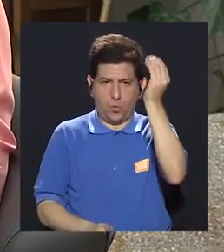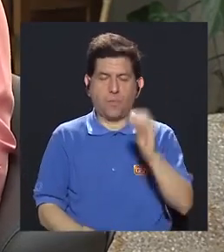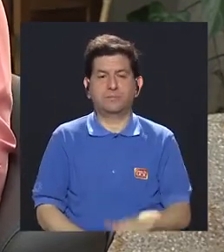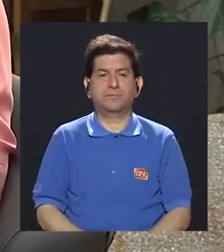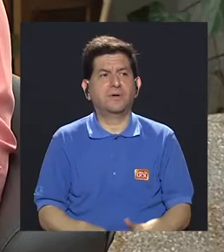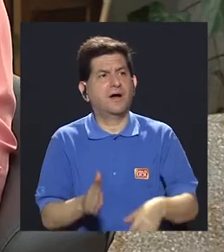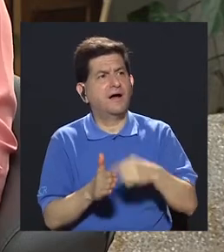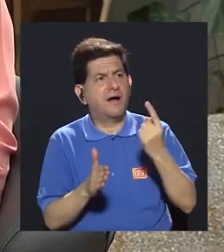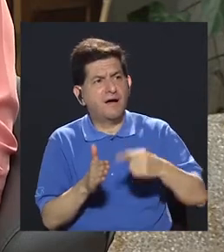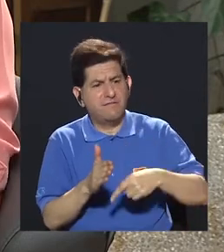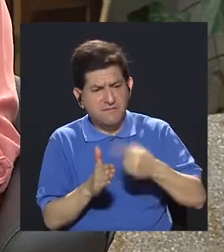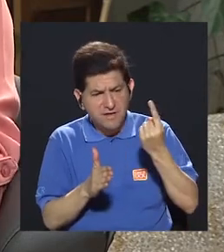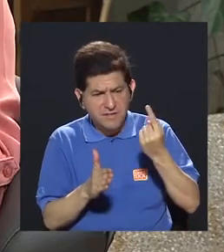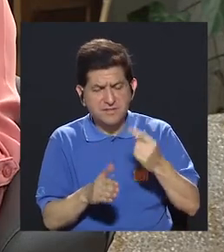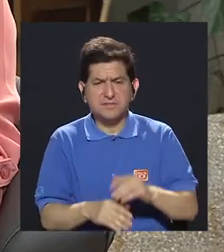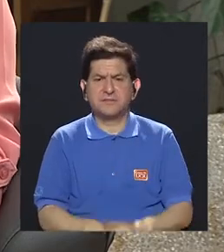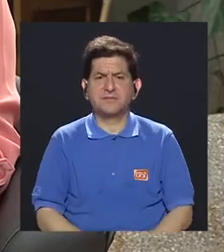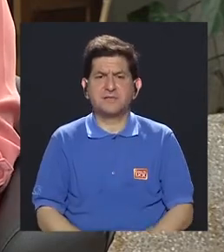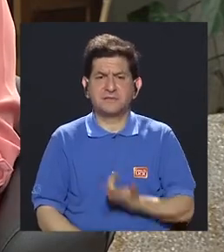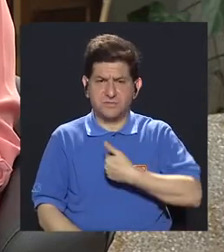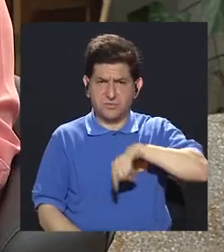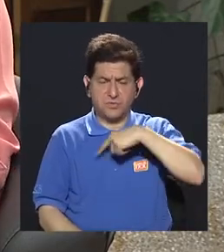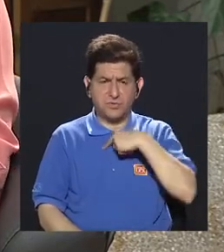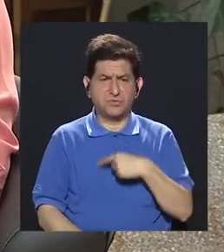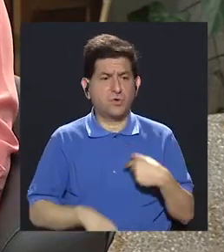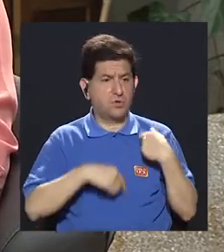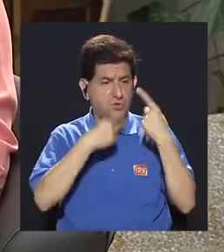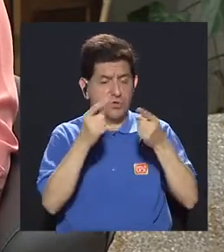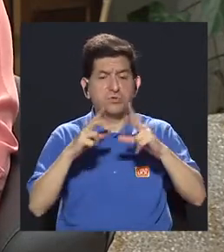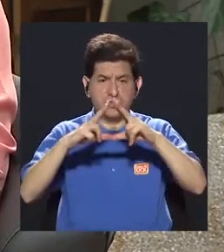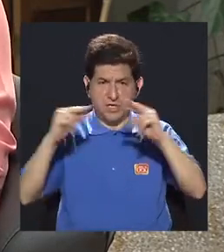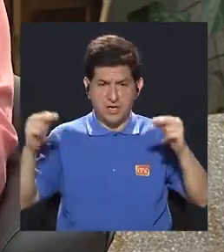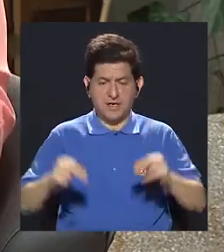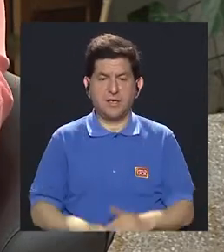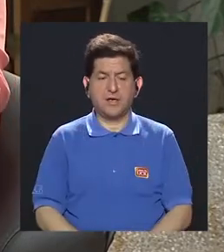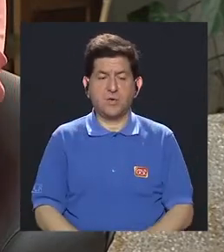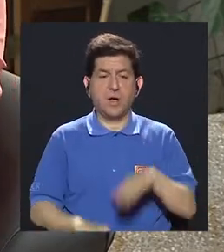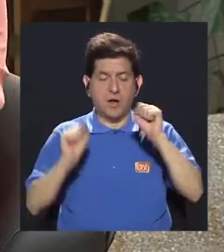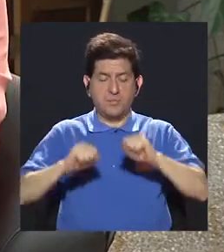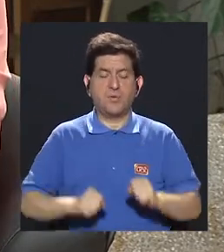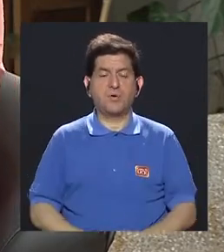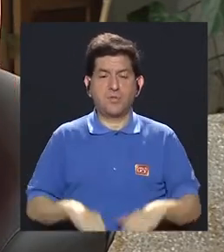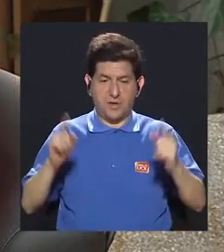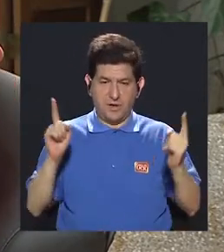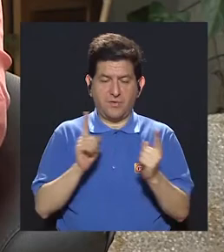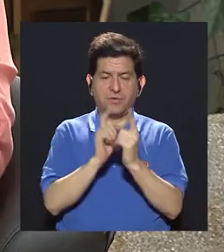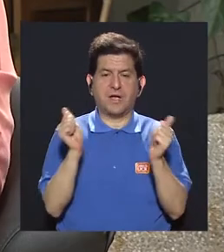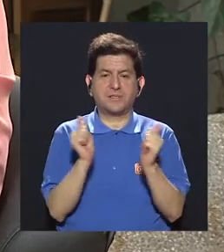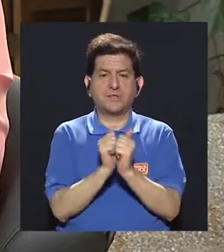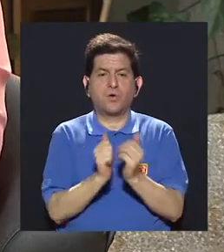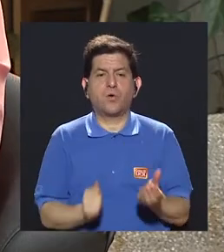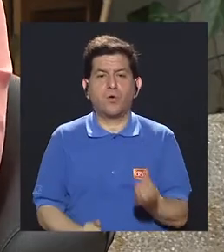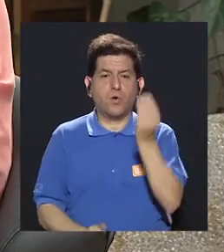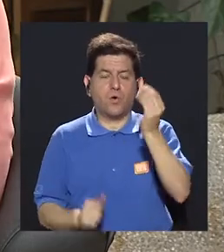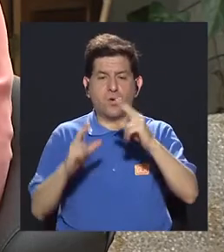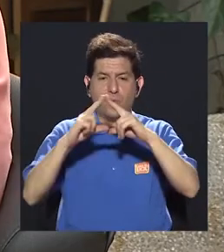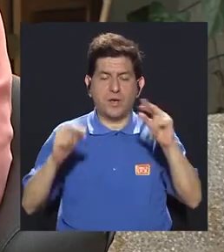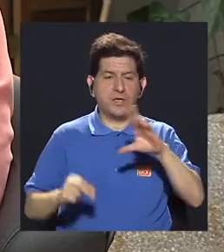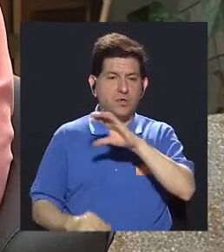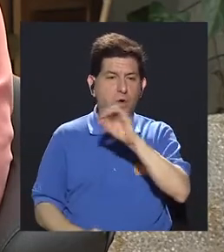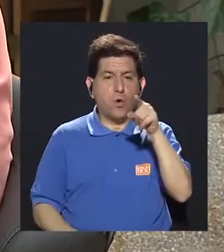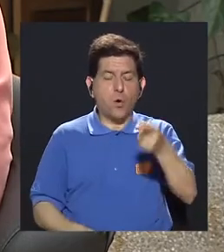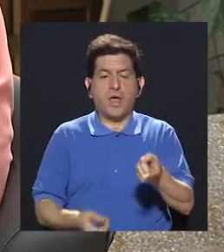llamamos así. A veces incluso hemos logrado viajar a Nicaragua para que se encuentren con los chicos nicaragüenses, uh-huh, o que ellos vengan